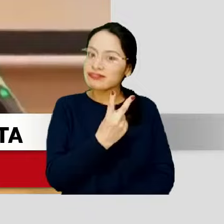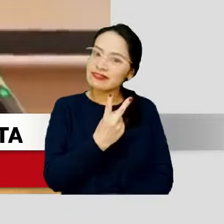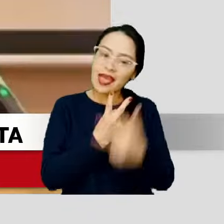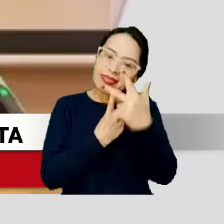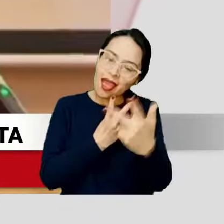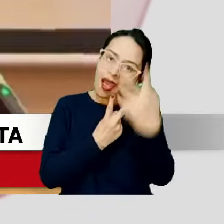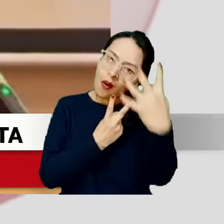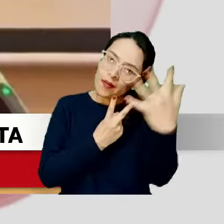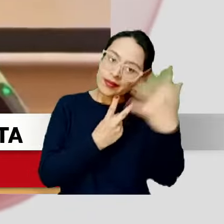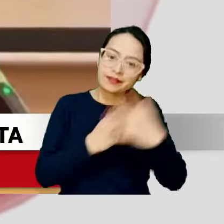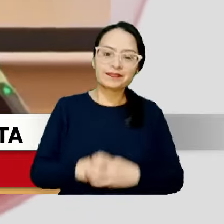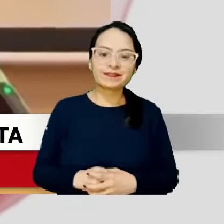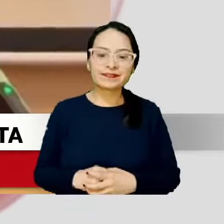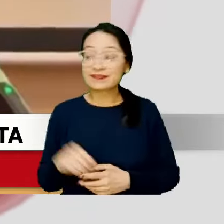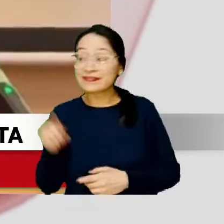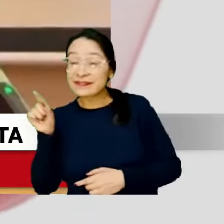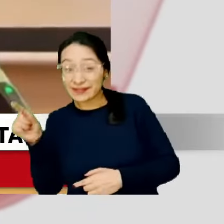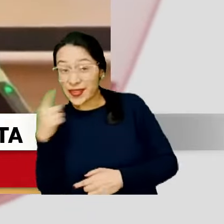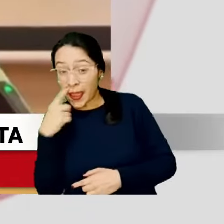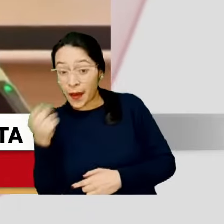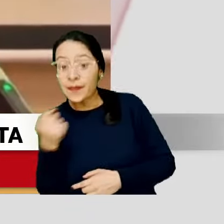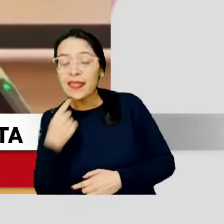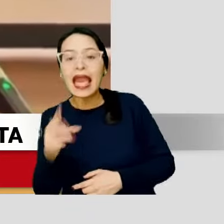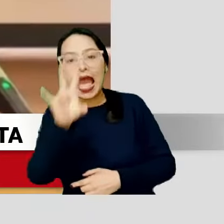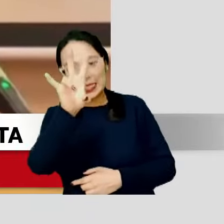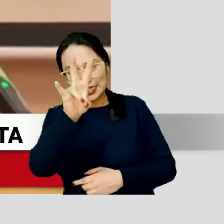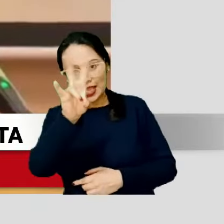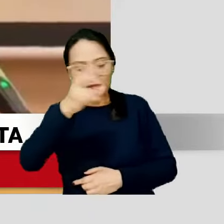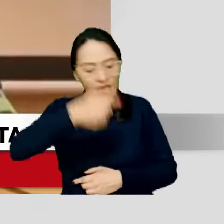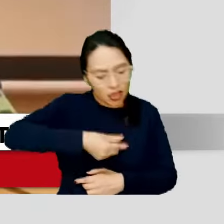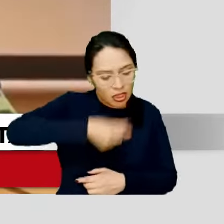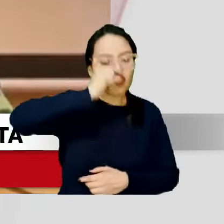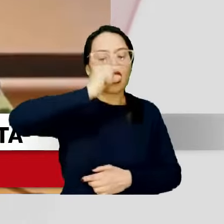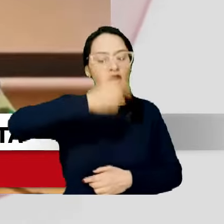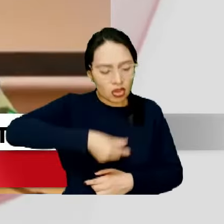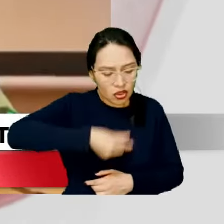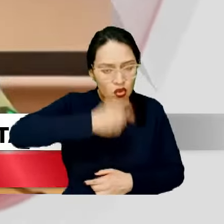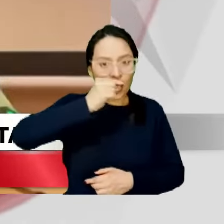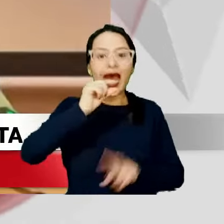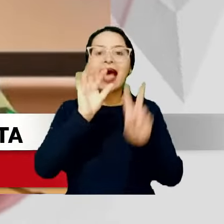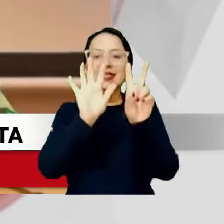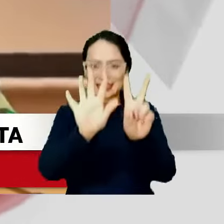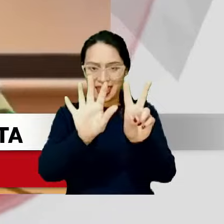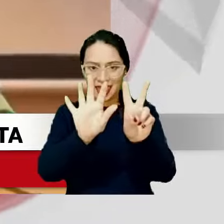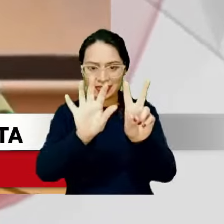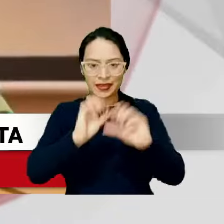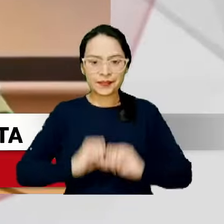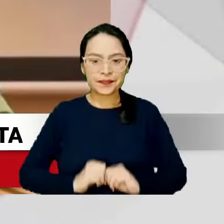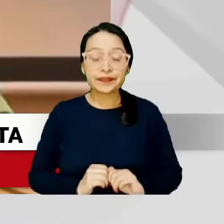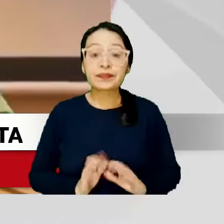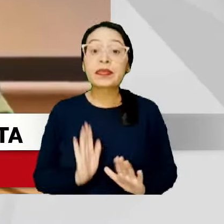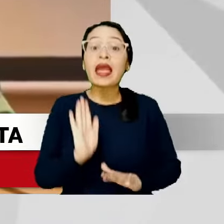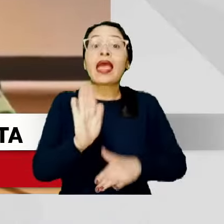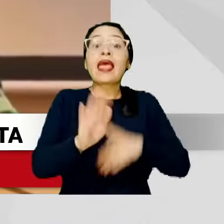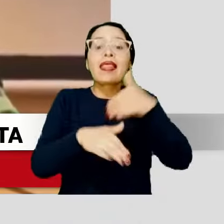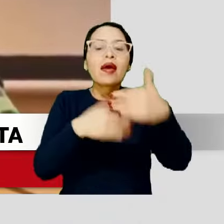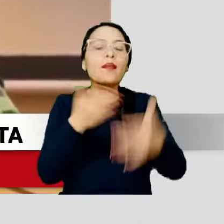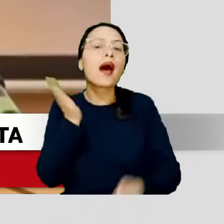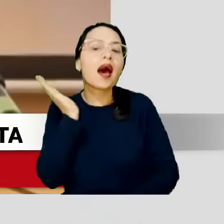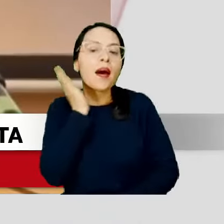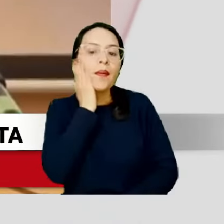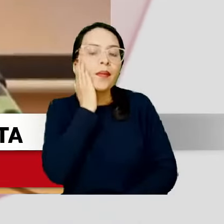tomó exactamente siete shots de tequila con limón. Y además asistió con su madre a la